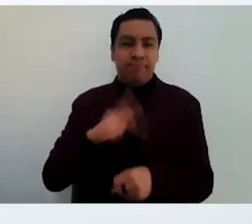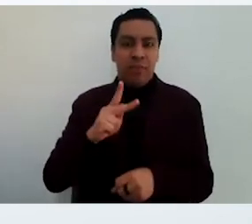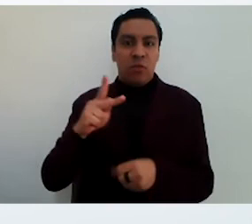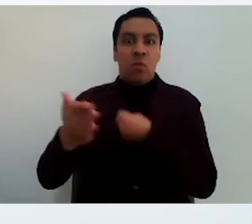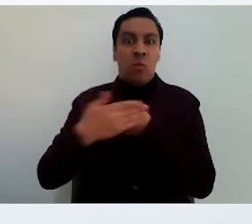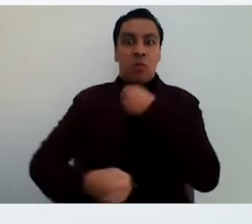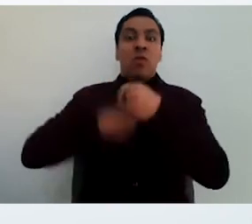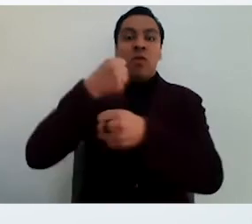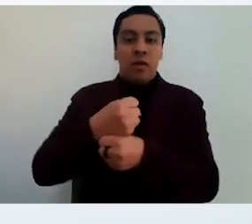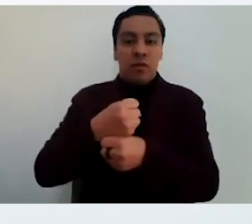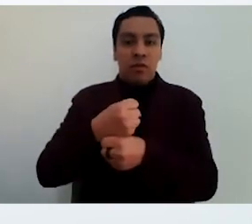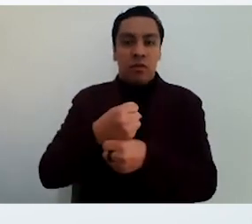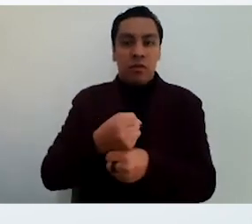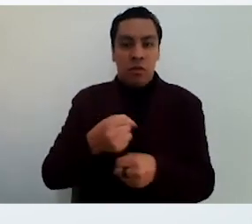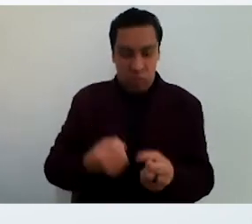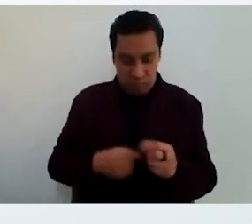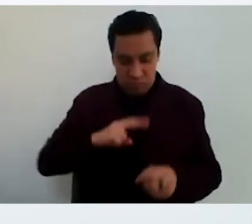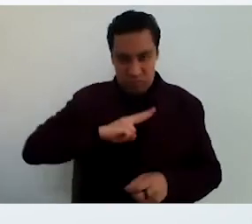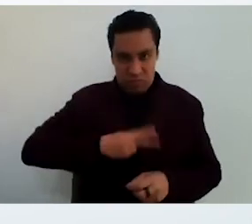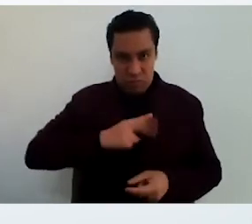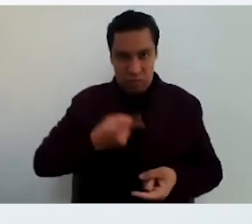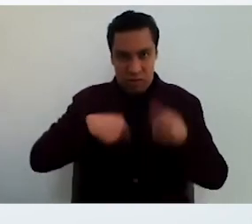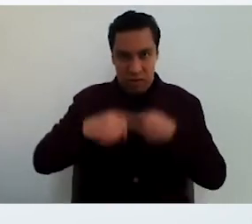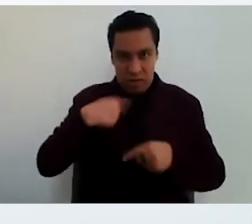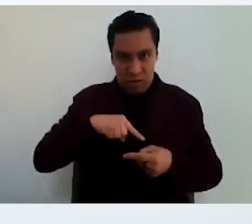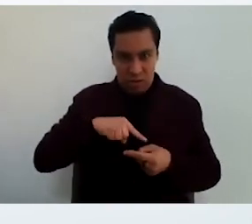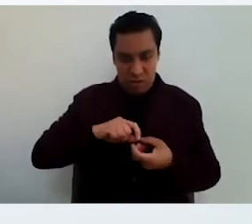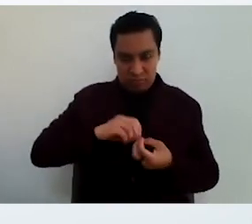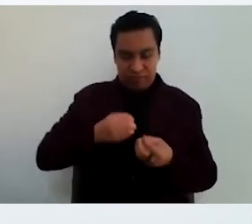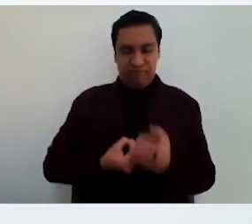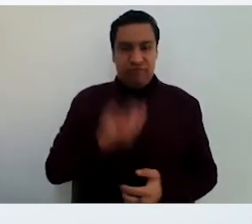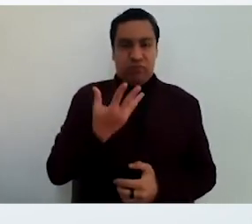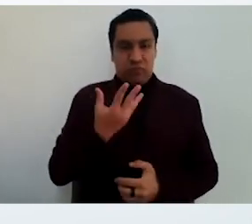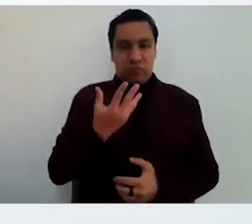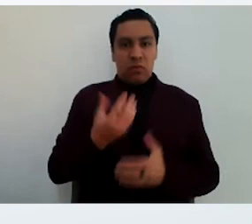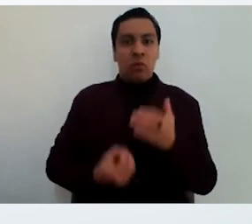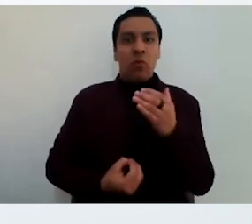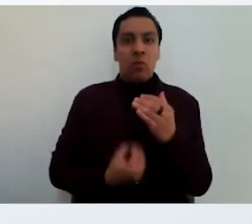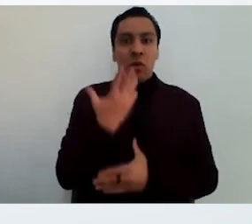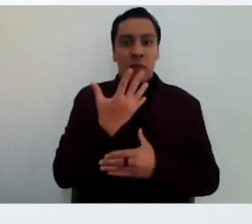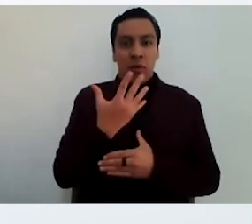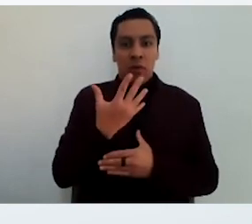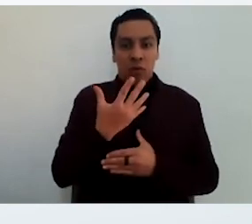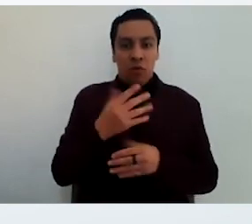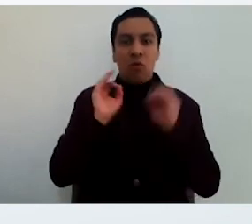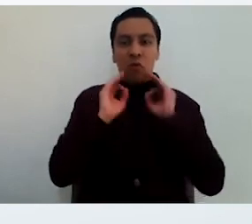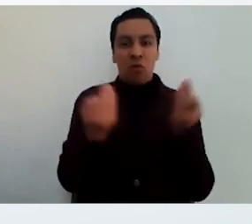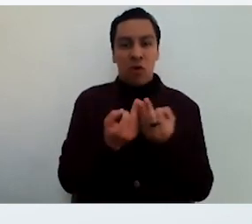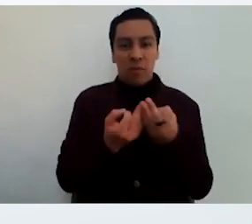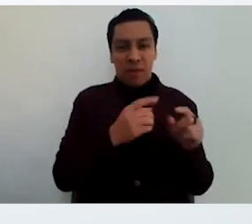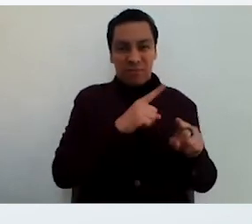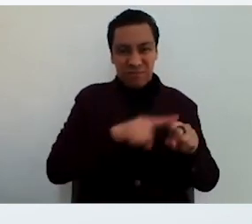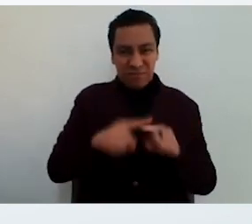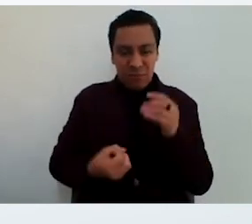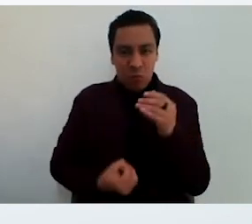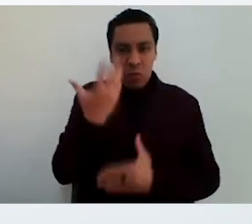año próximo porque el virus ya habría cambiado y nos puede volver a infectar. Pero ya si lo vamos llevando a una